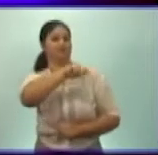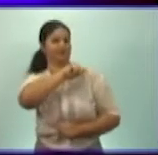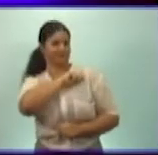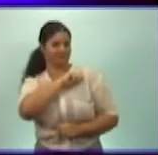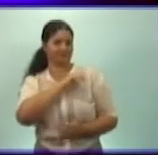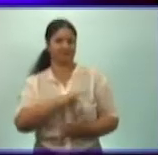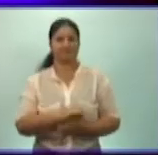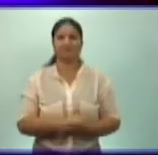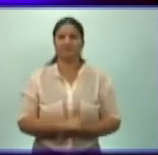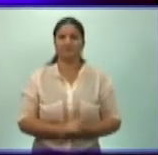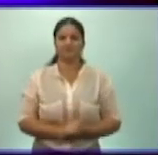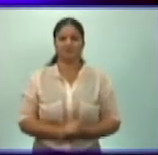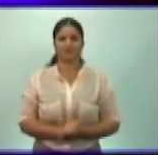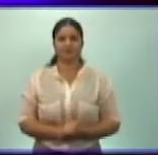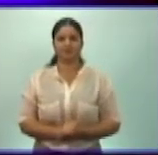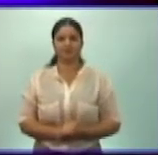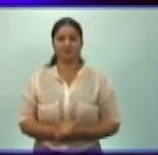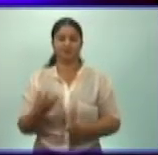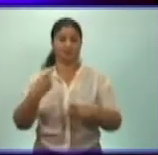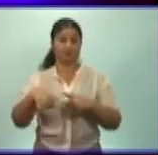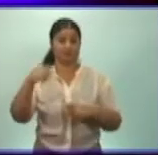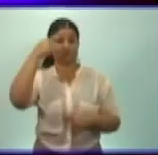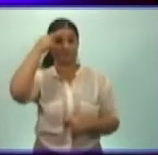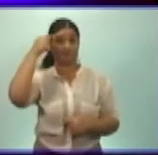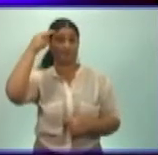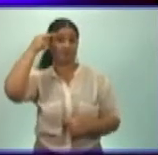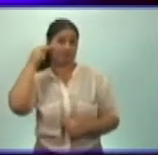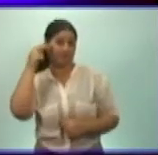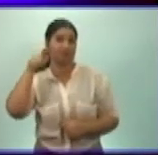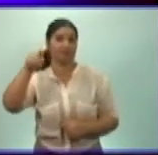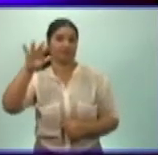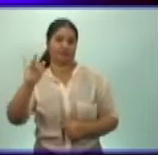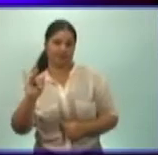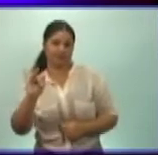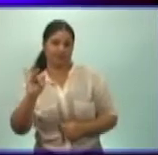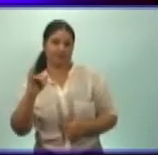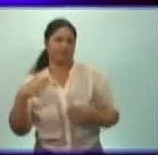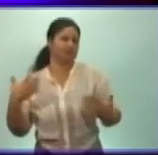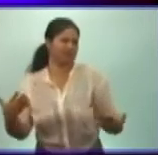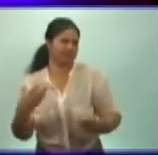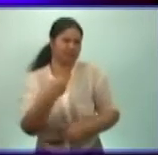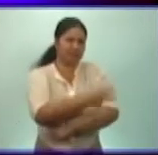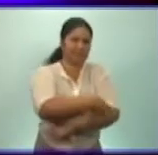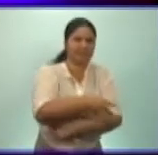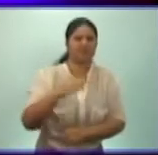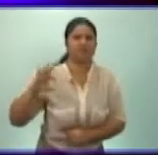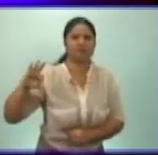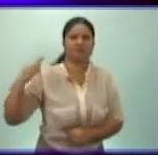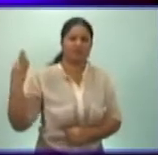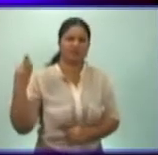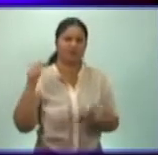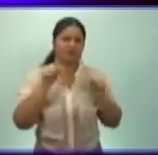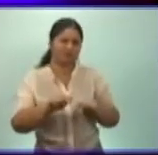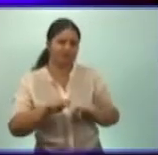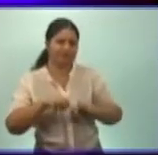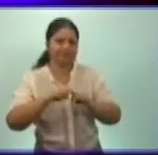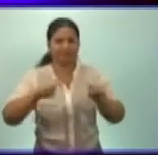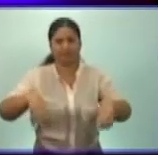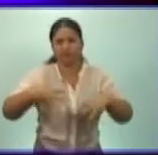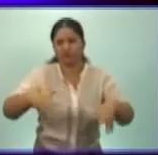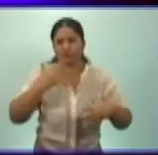ocurría entonces en el siglo XVII en Francia? Al mismo momento en que el barroco